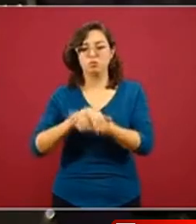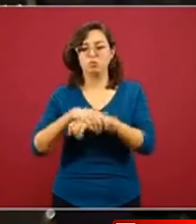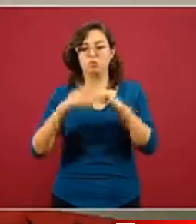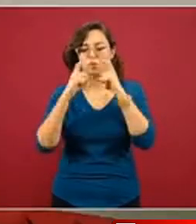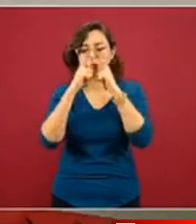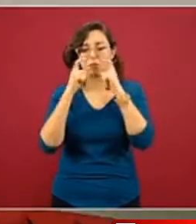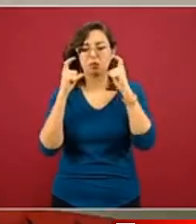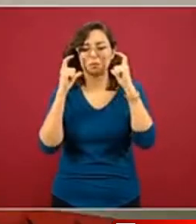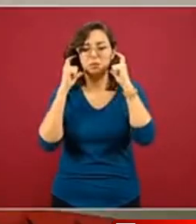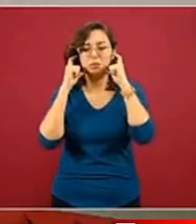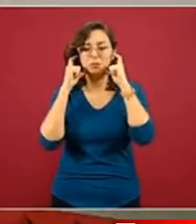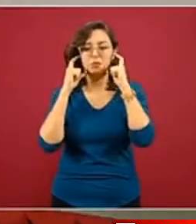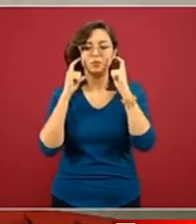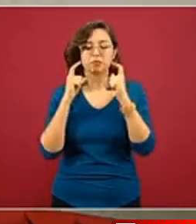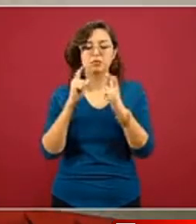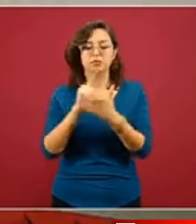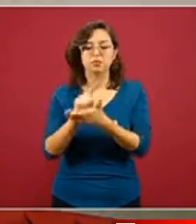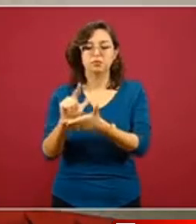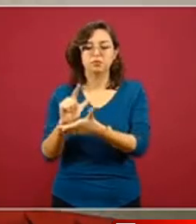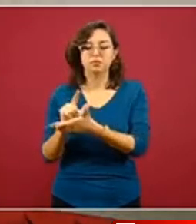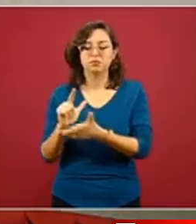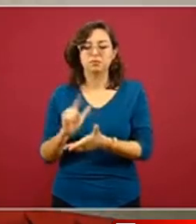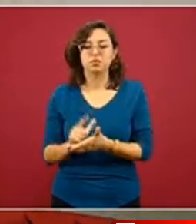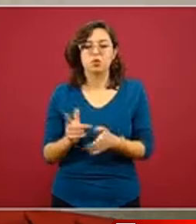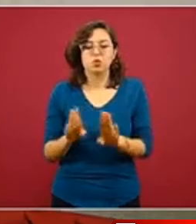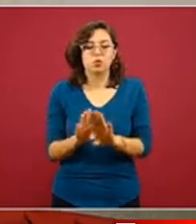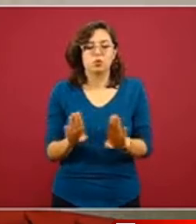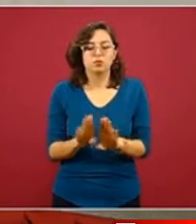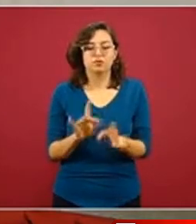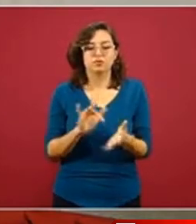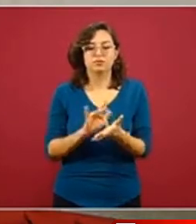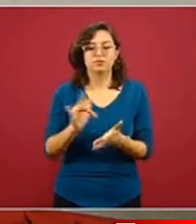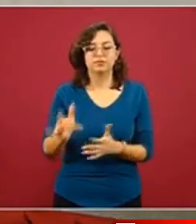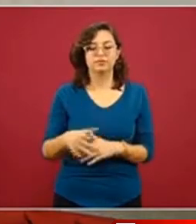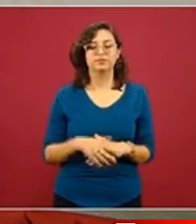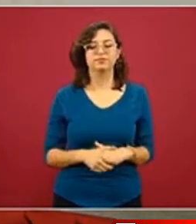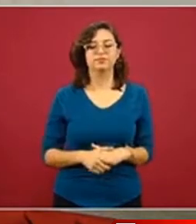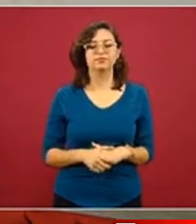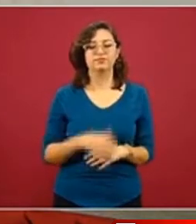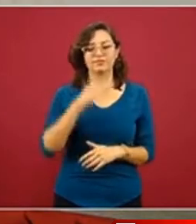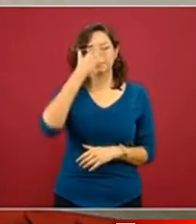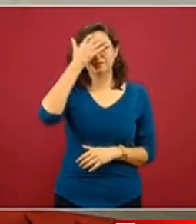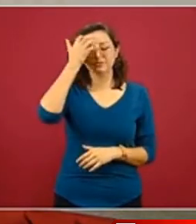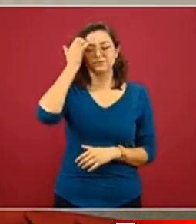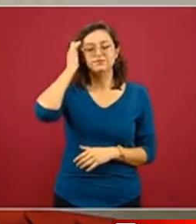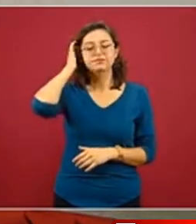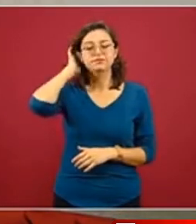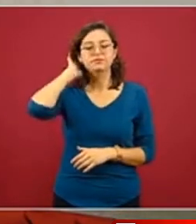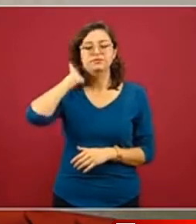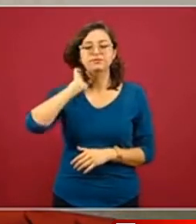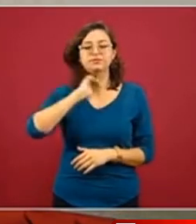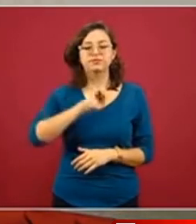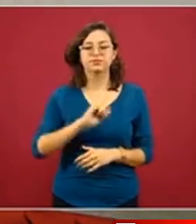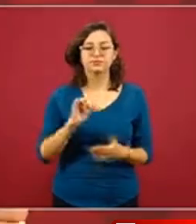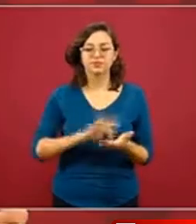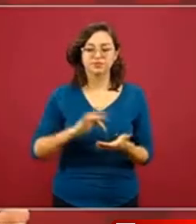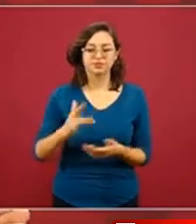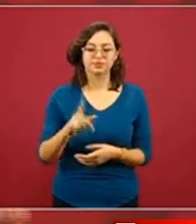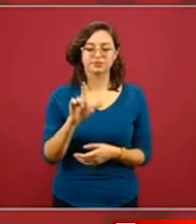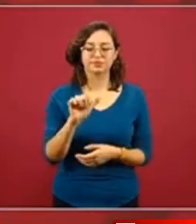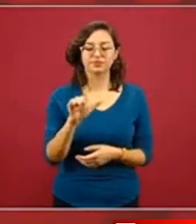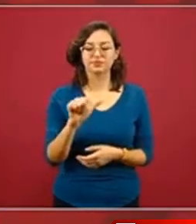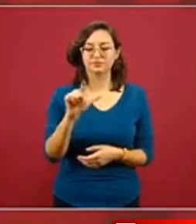del cubrebocas y el aseo de la habitación del paciente? Gracias. Muchas gracias, Liliana, por refrendar y extender estos